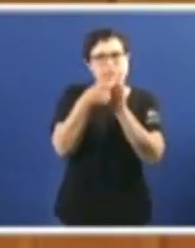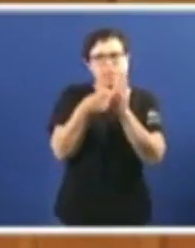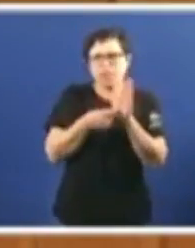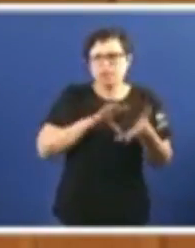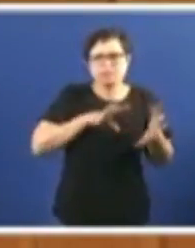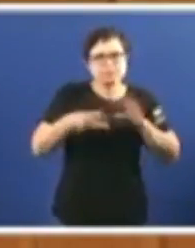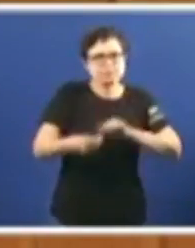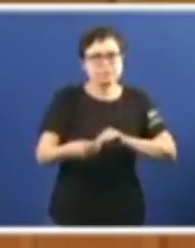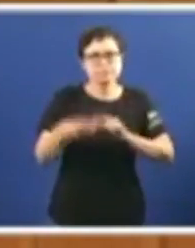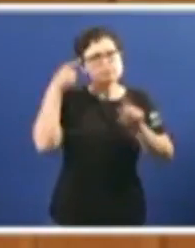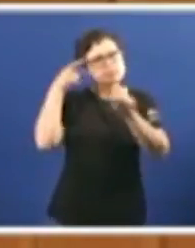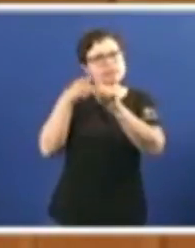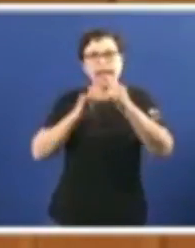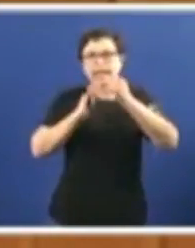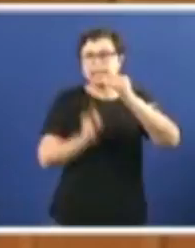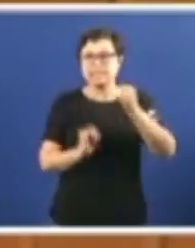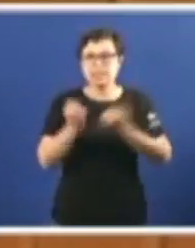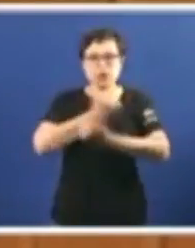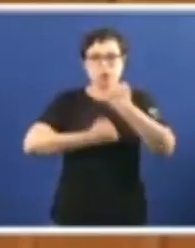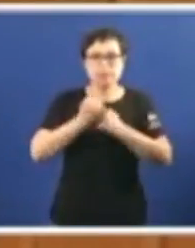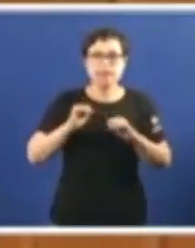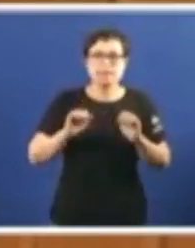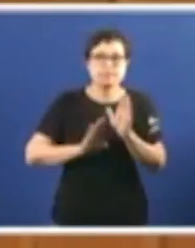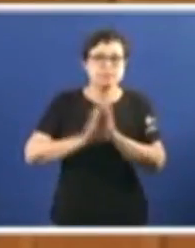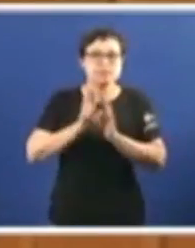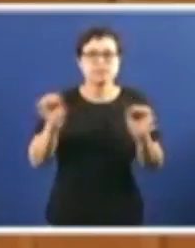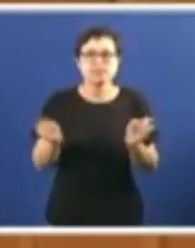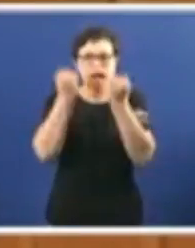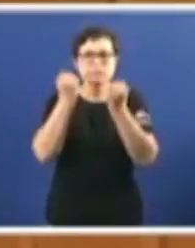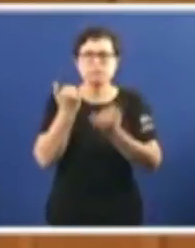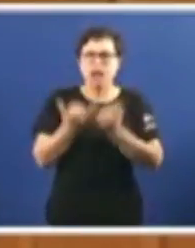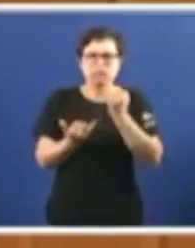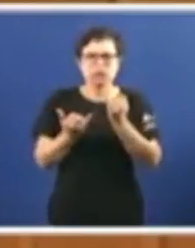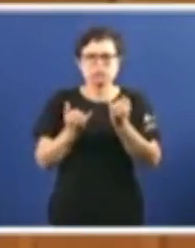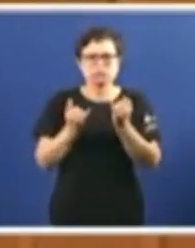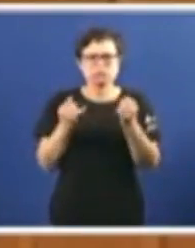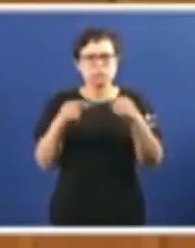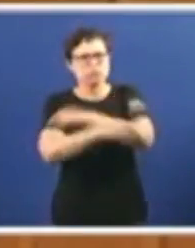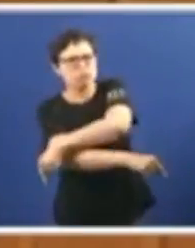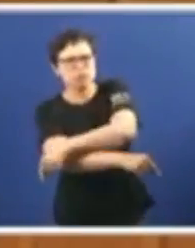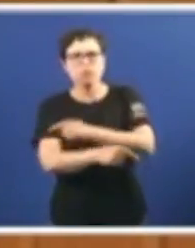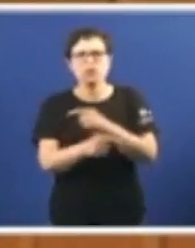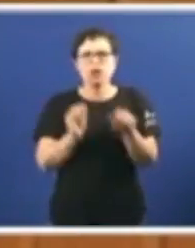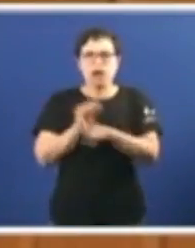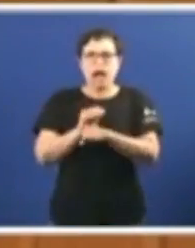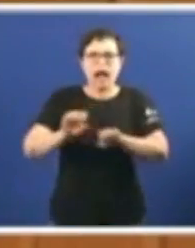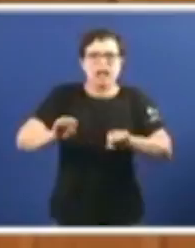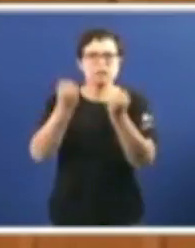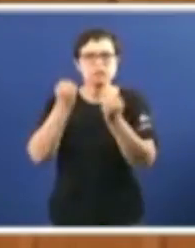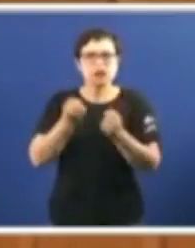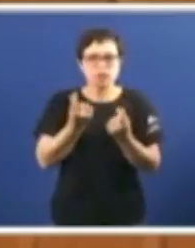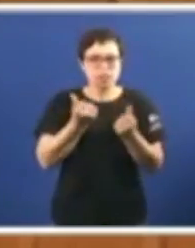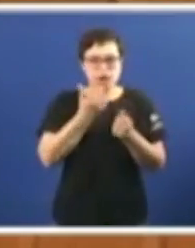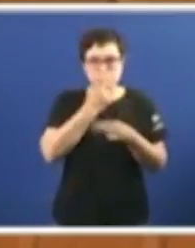de solucionar a crise, serviron para debilitar a saúde das finanzas públicas baseadas nas axudas e rescates con cartos